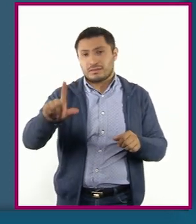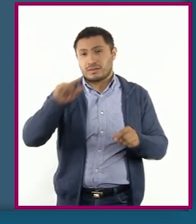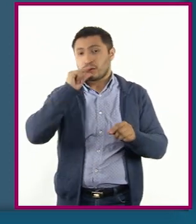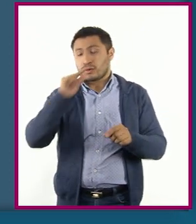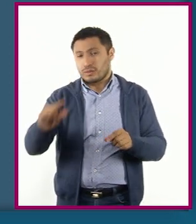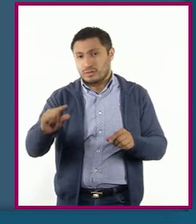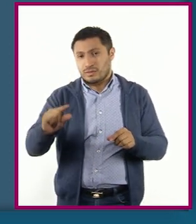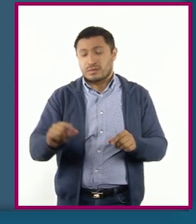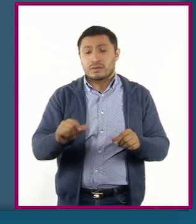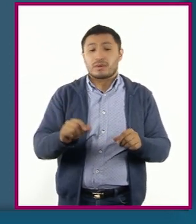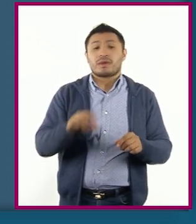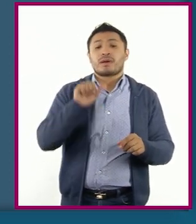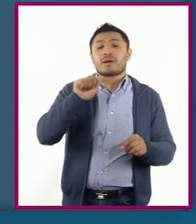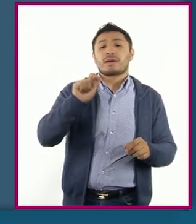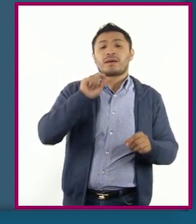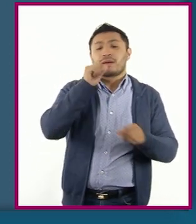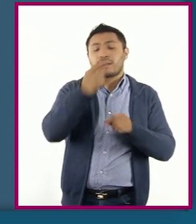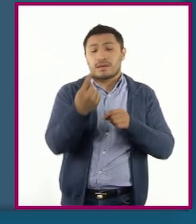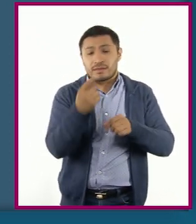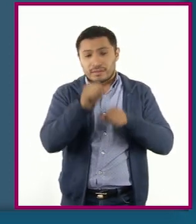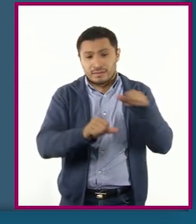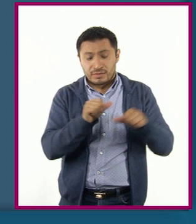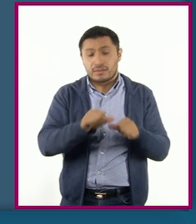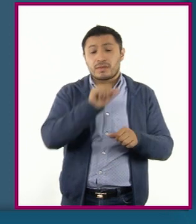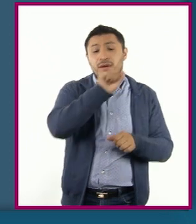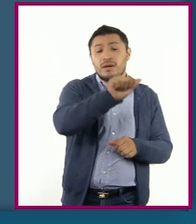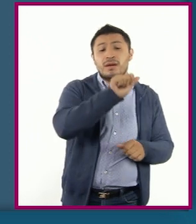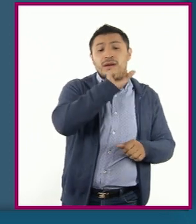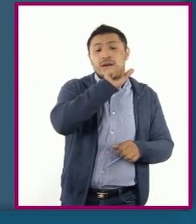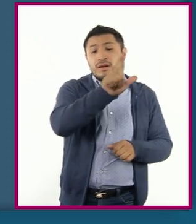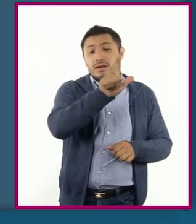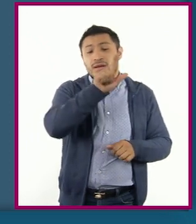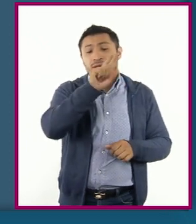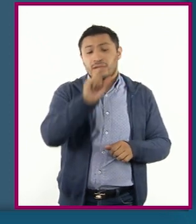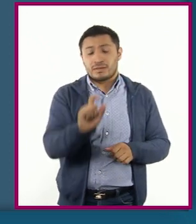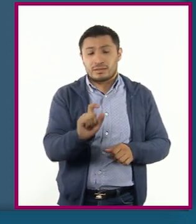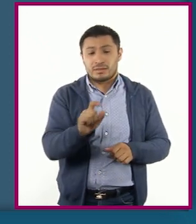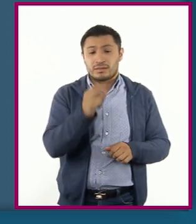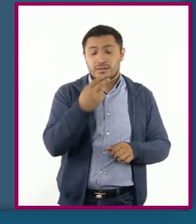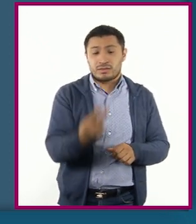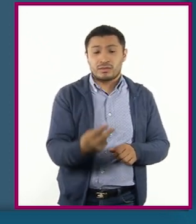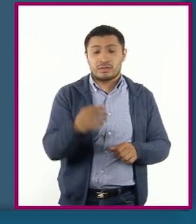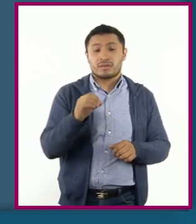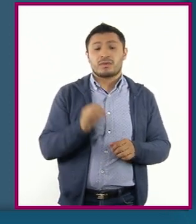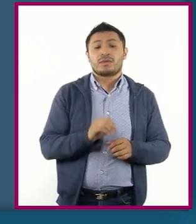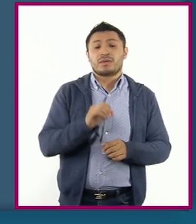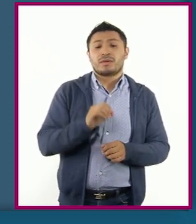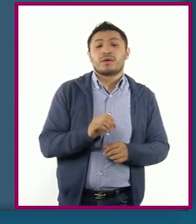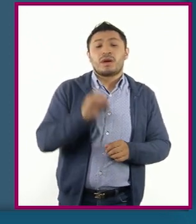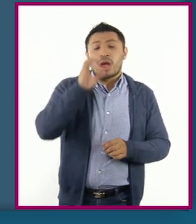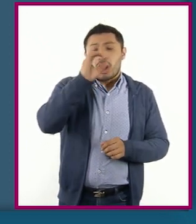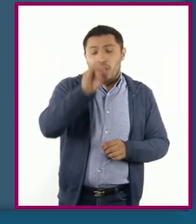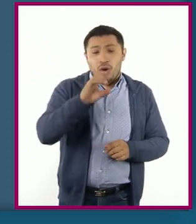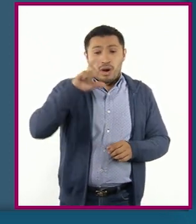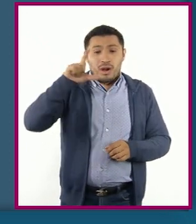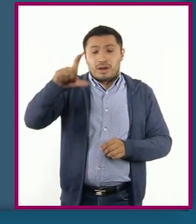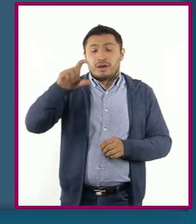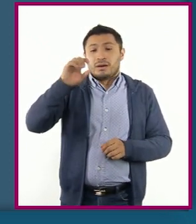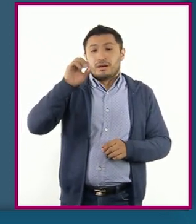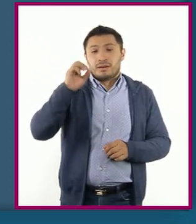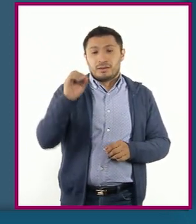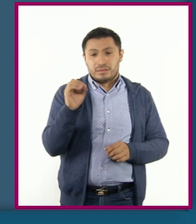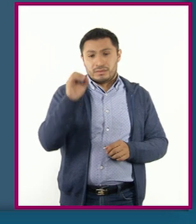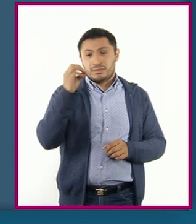uno de los primeros científicos en sistematizar el estudio de la química. Presentó una clasificación de 33